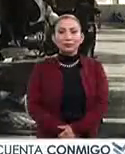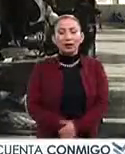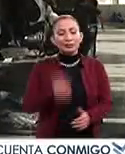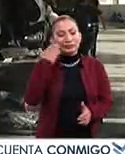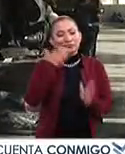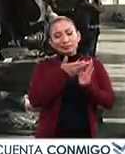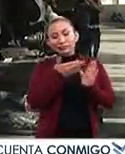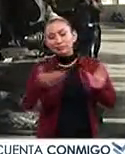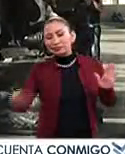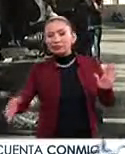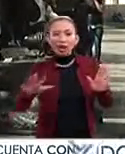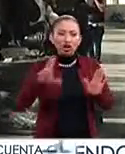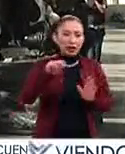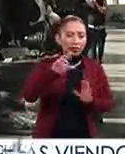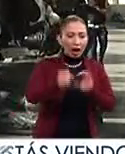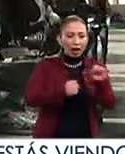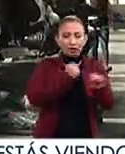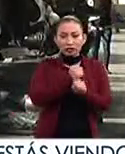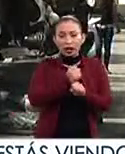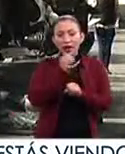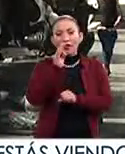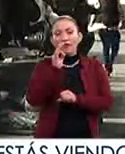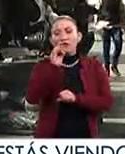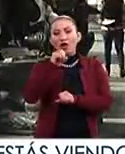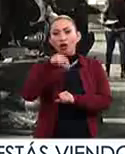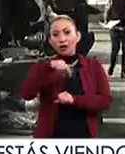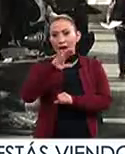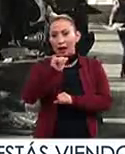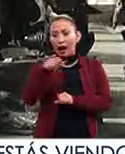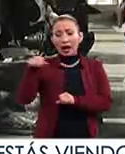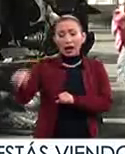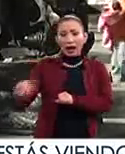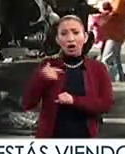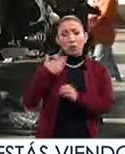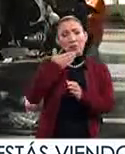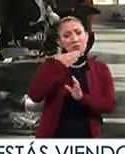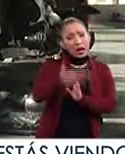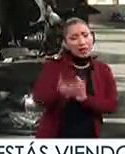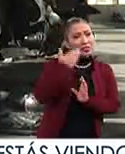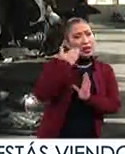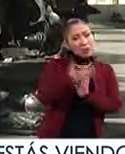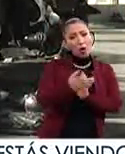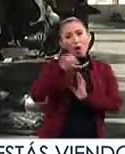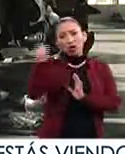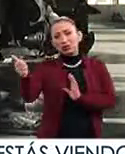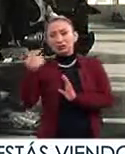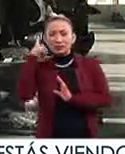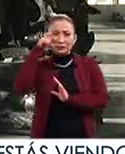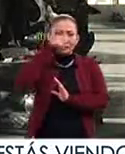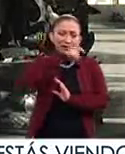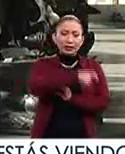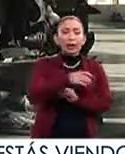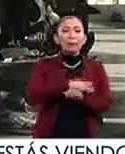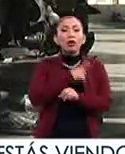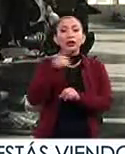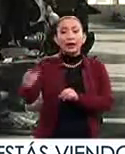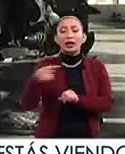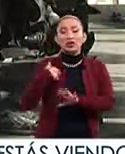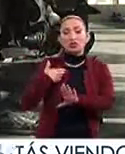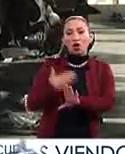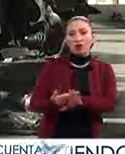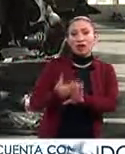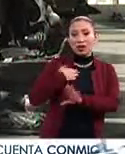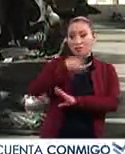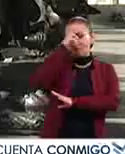A lo largo de sus poco más de 80 años, el Fondo de Cultura Económica ha tenido tiempos buenos y otros complicados por persecuciones